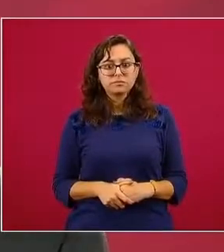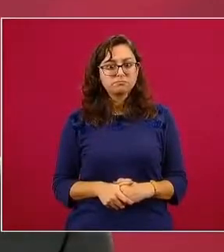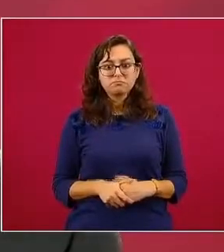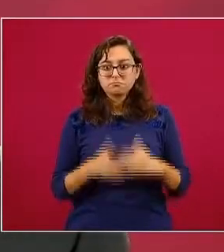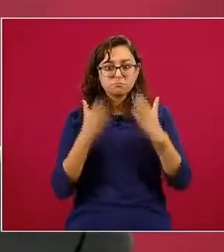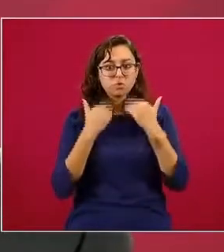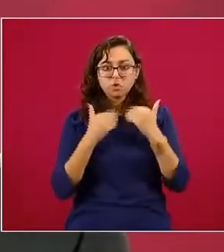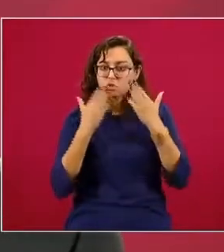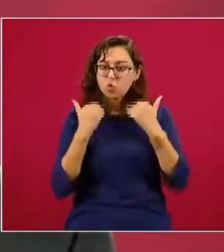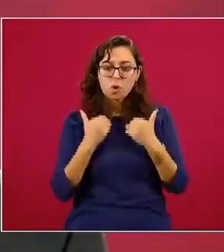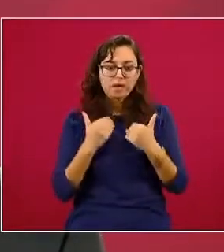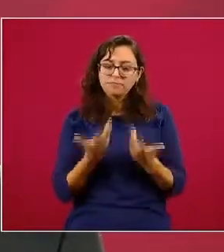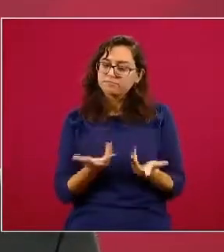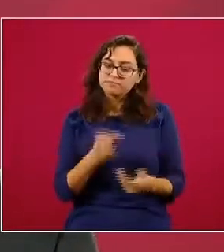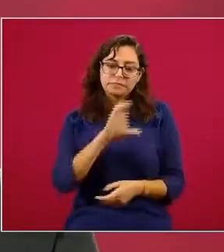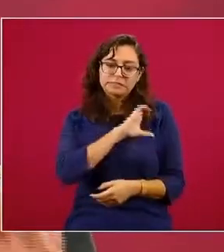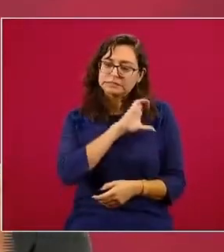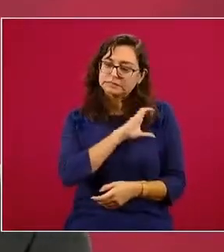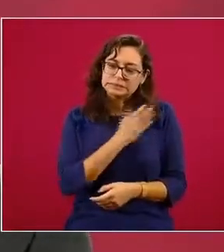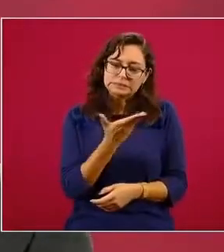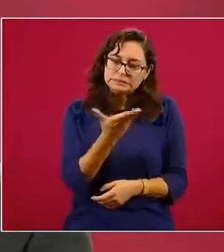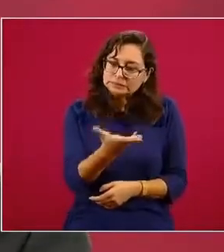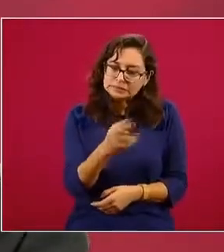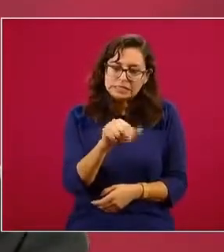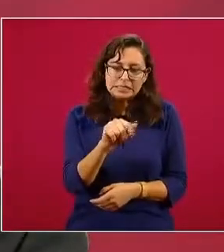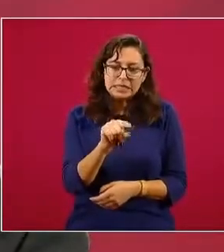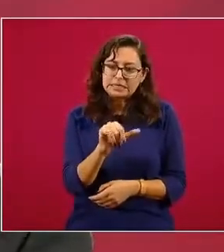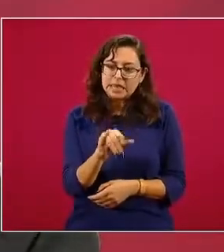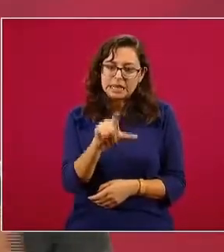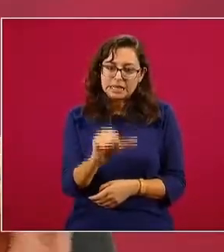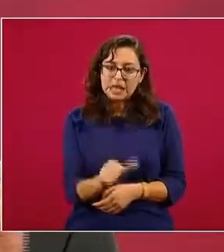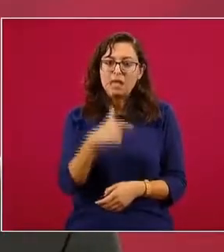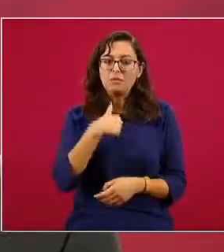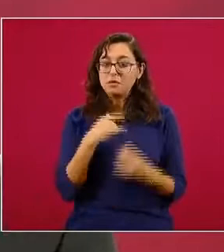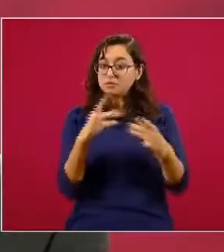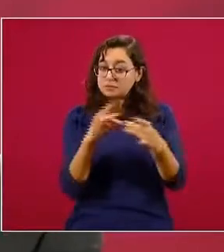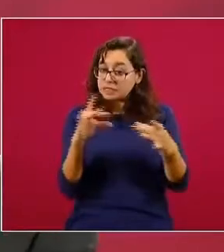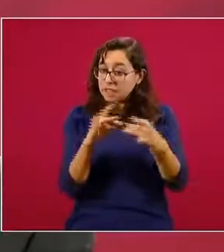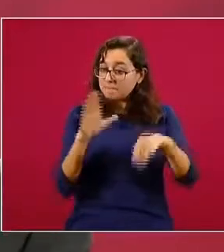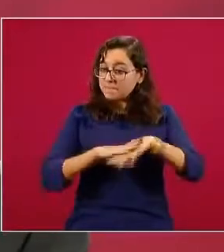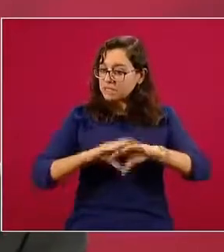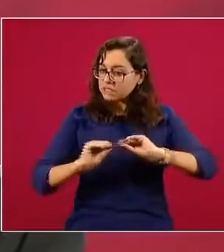No, estimada Natalia de Grupo Reforma, lo explico con especial cuidado.